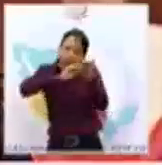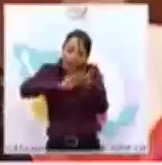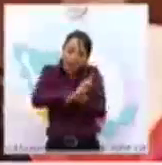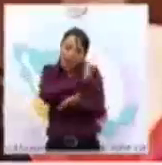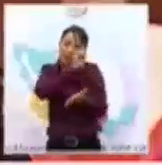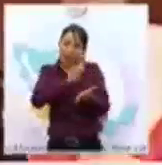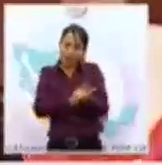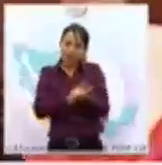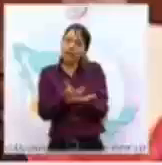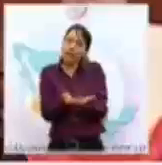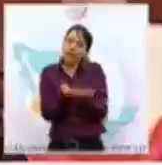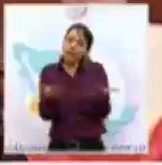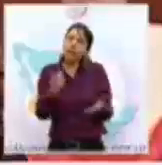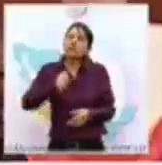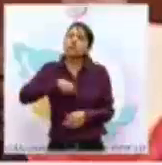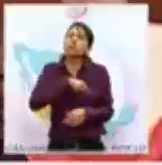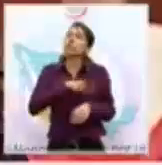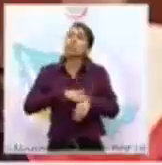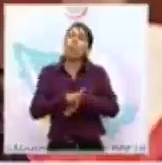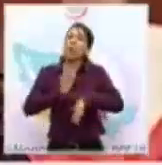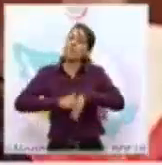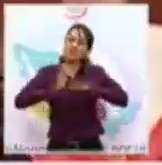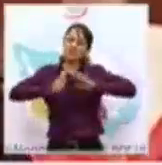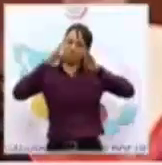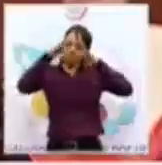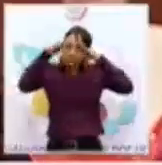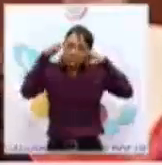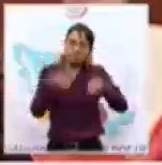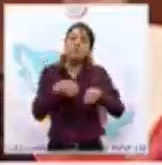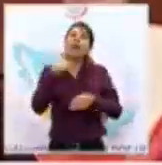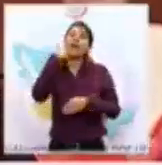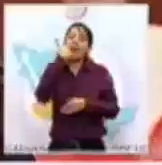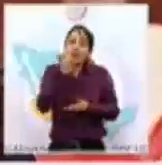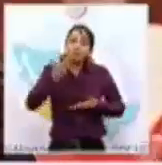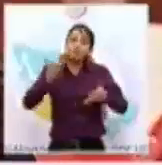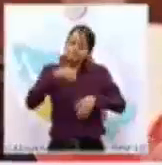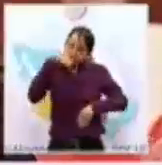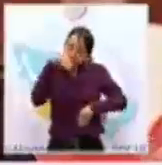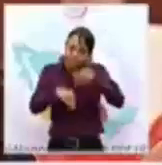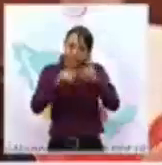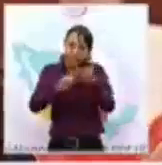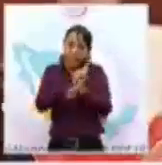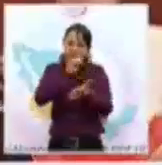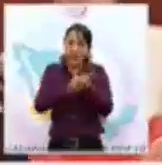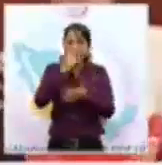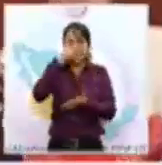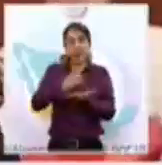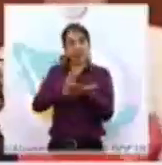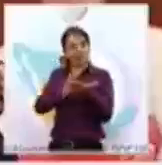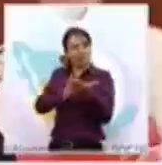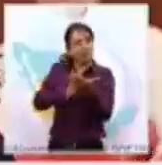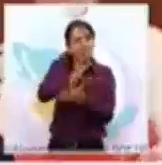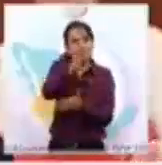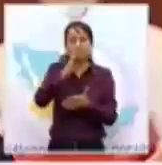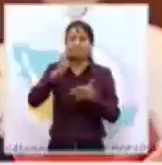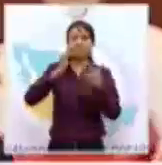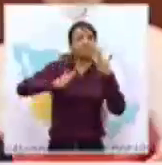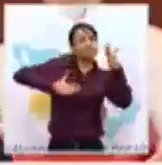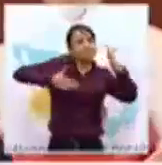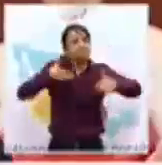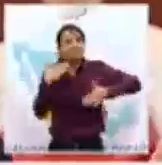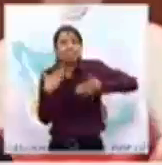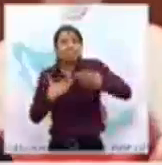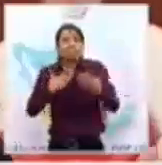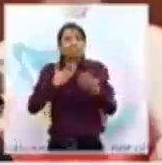darle énfasis, uno, a poder ir formulando una ley general de acceso, fomento y disfrute de la cultura, que después de que en la